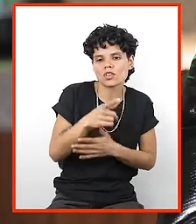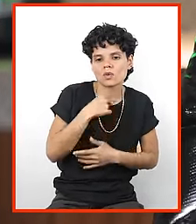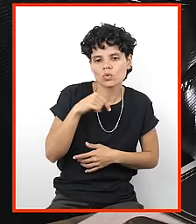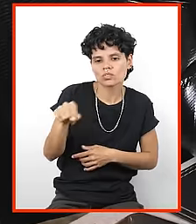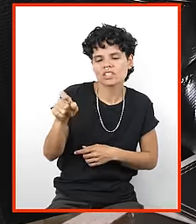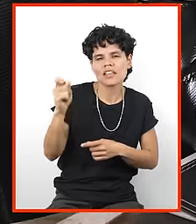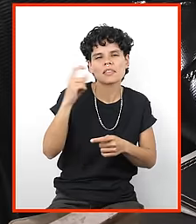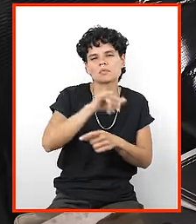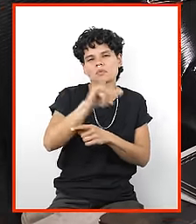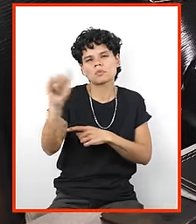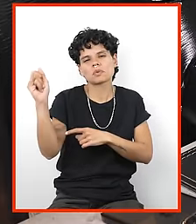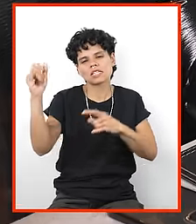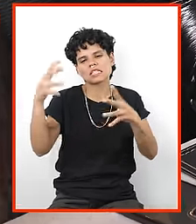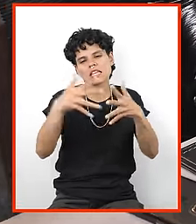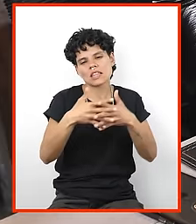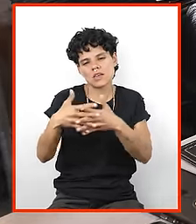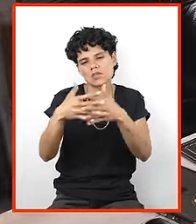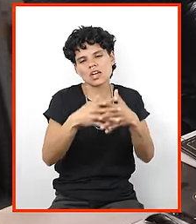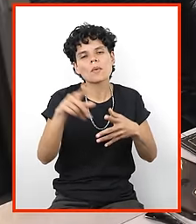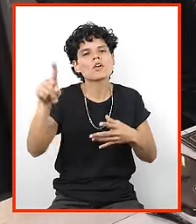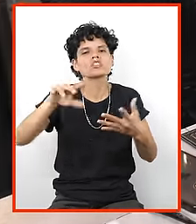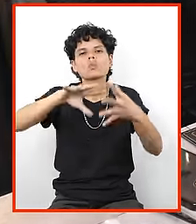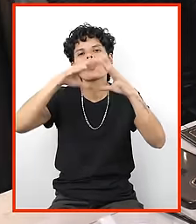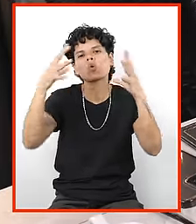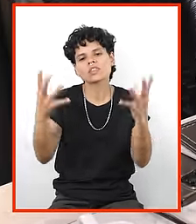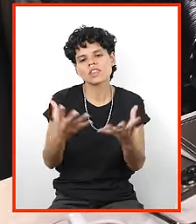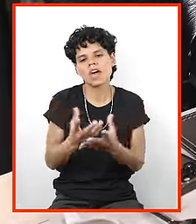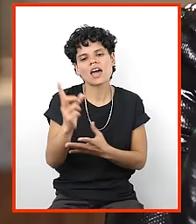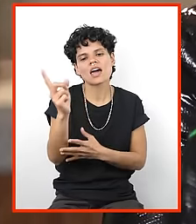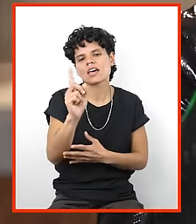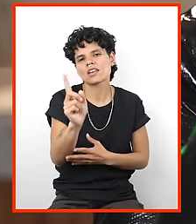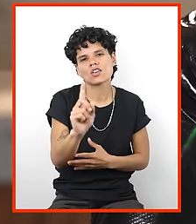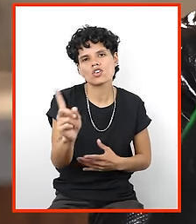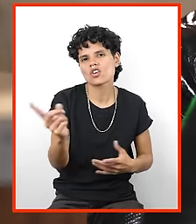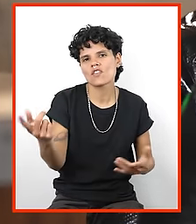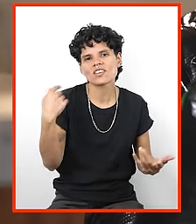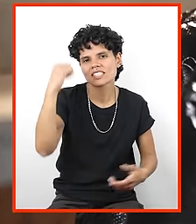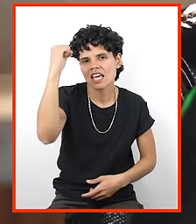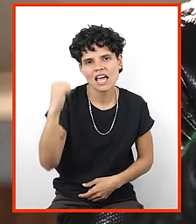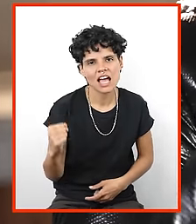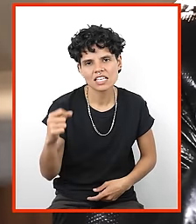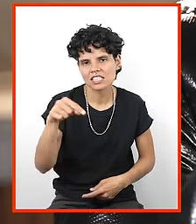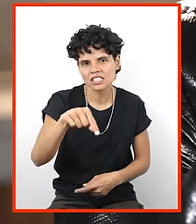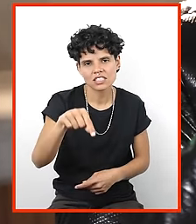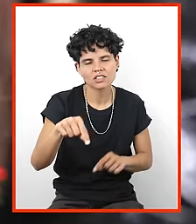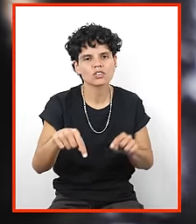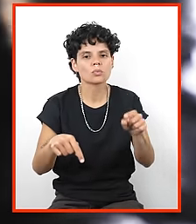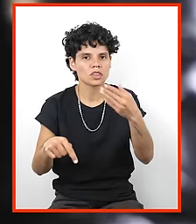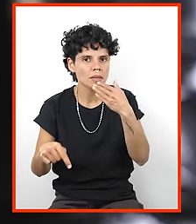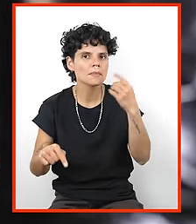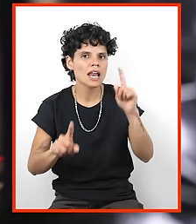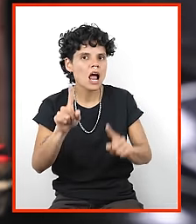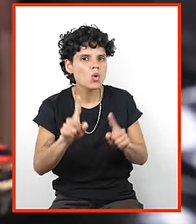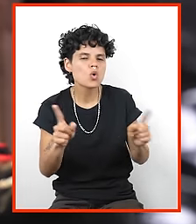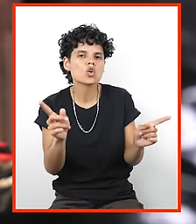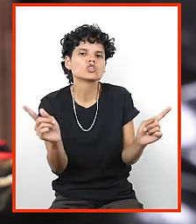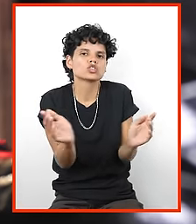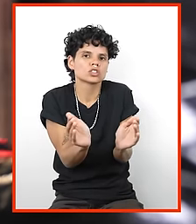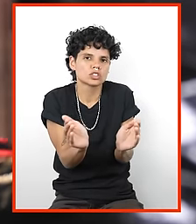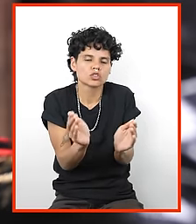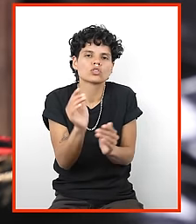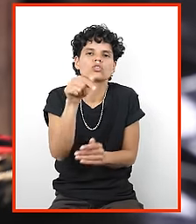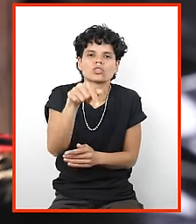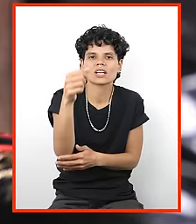mucho show ahí. Pero es que ella tiene giras mundiales, por no en el casino. Pero hace temporada. Hermoso. ¿También?